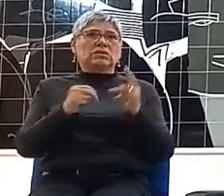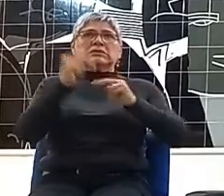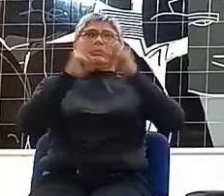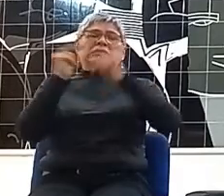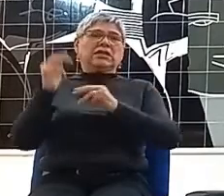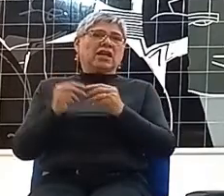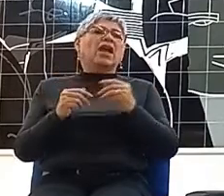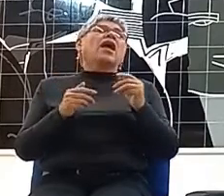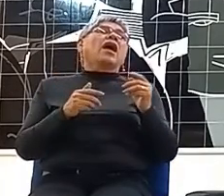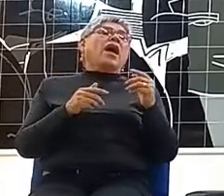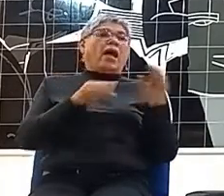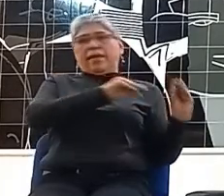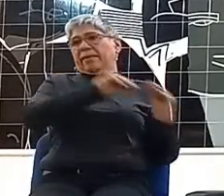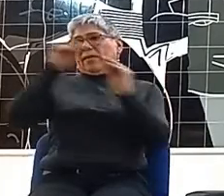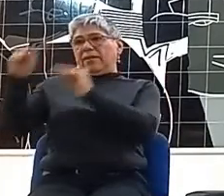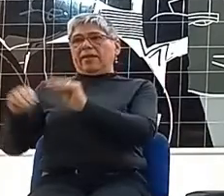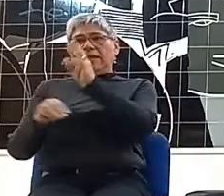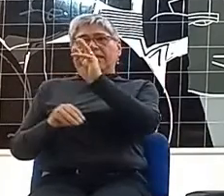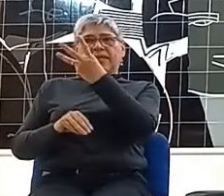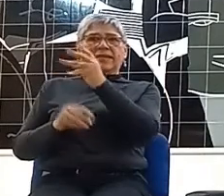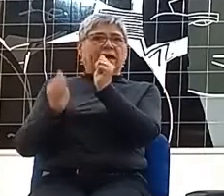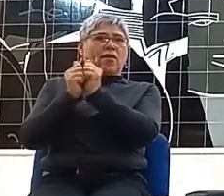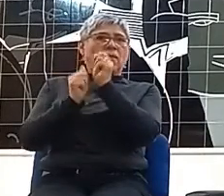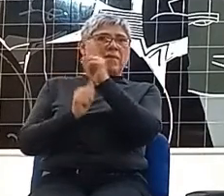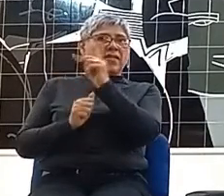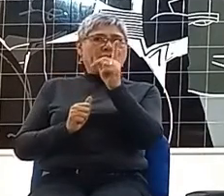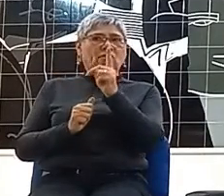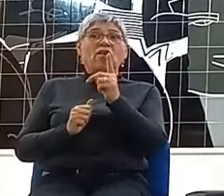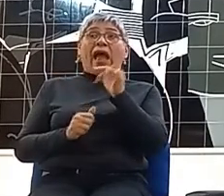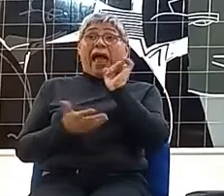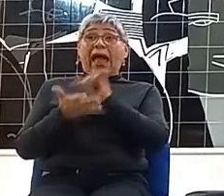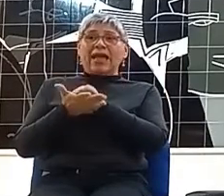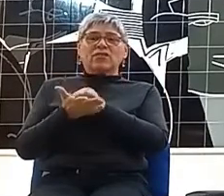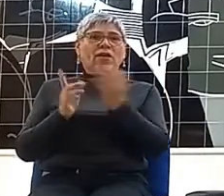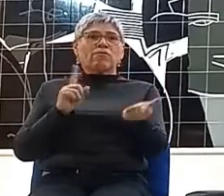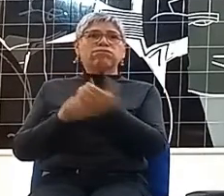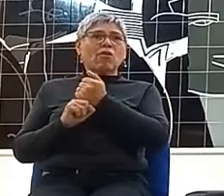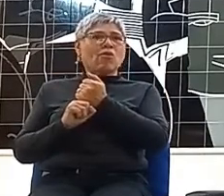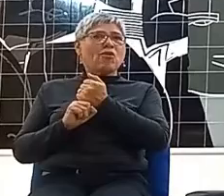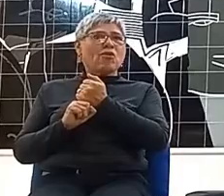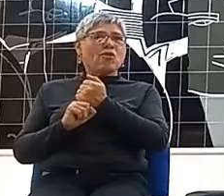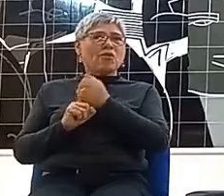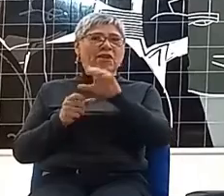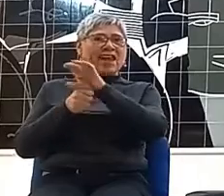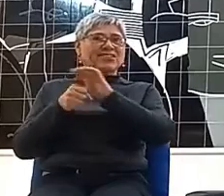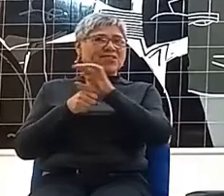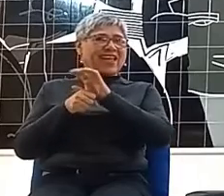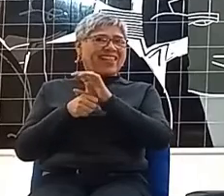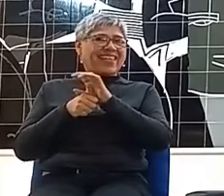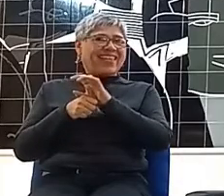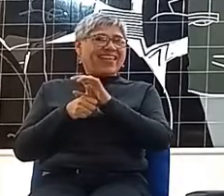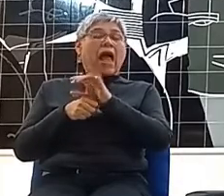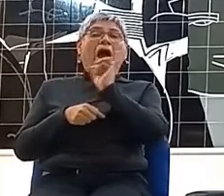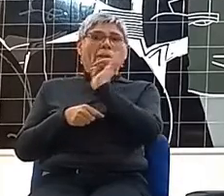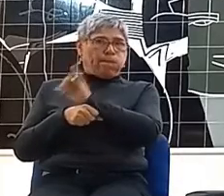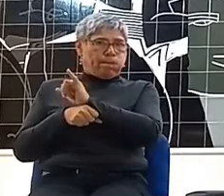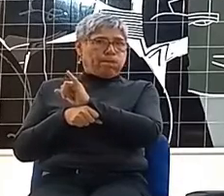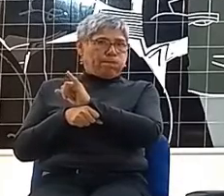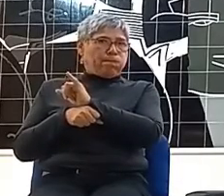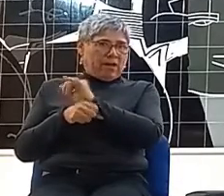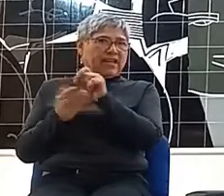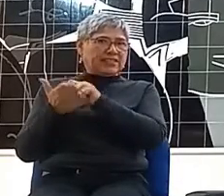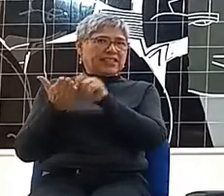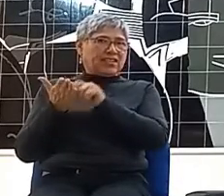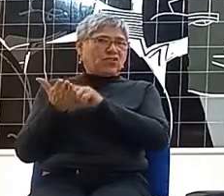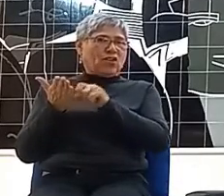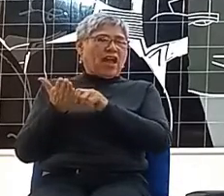tercera con 21 que usted conoció fue recuperar esa ciudad, y allí había un escritorio en